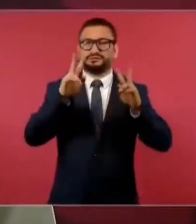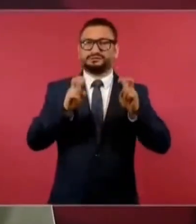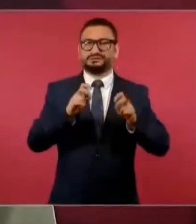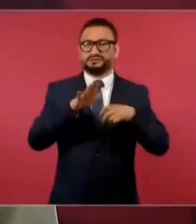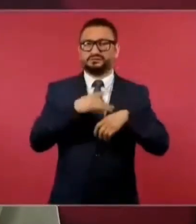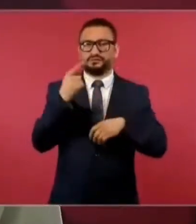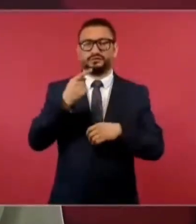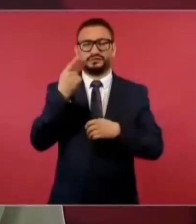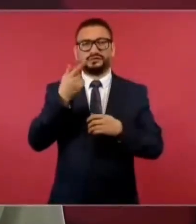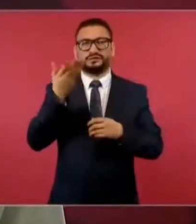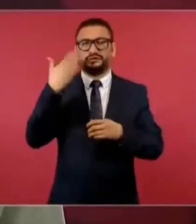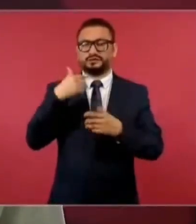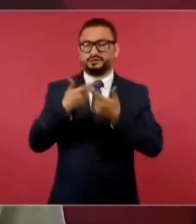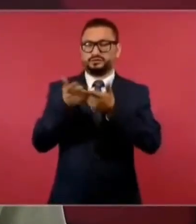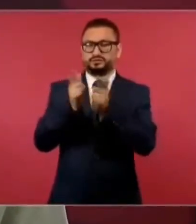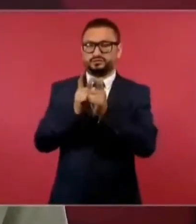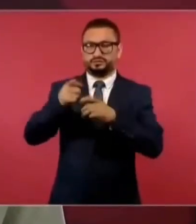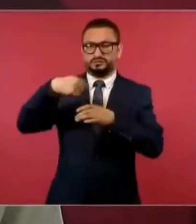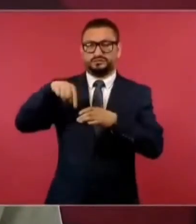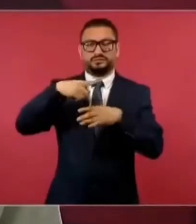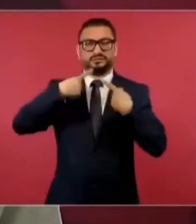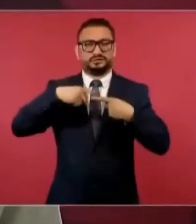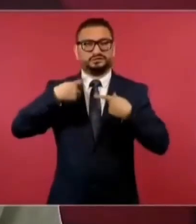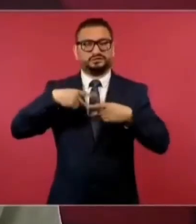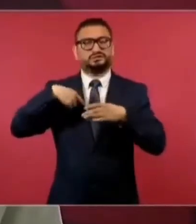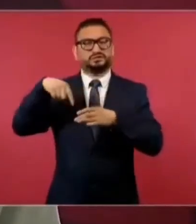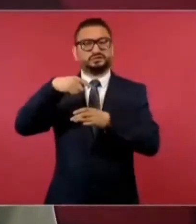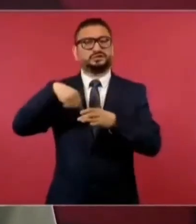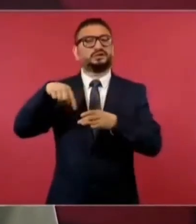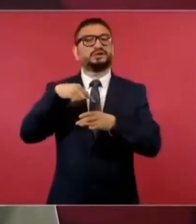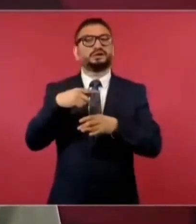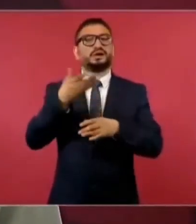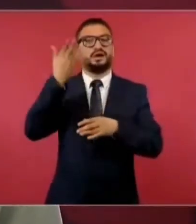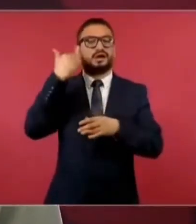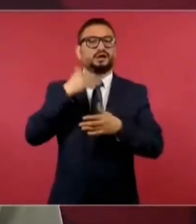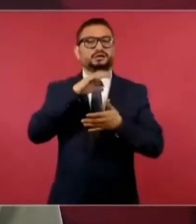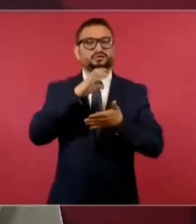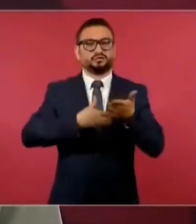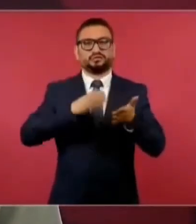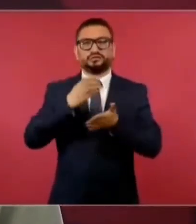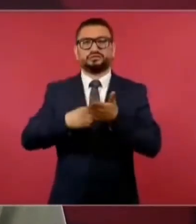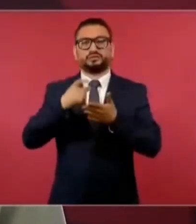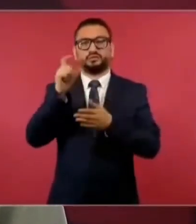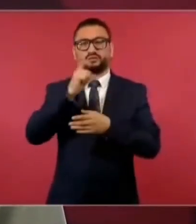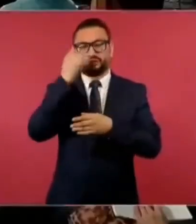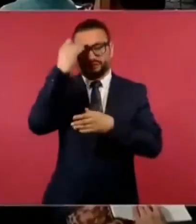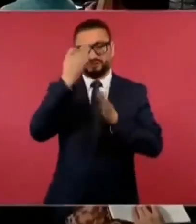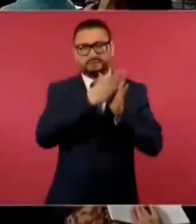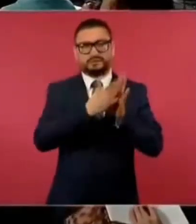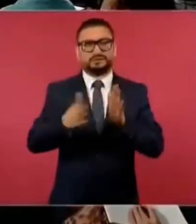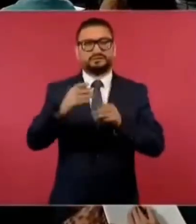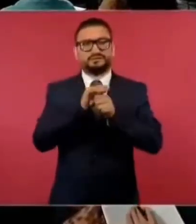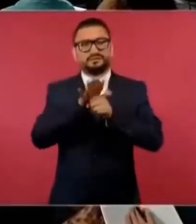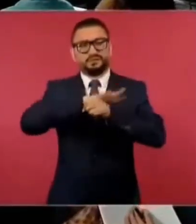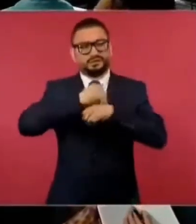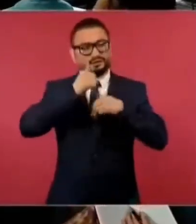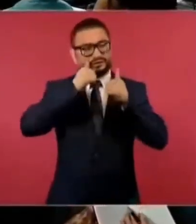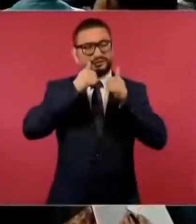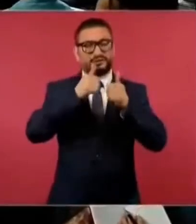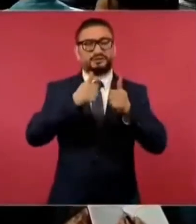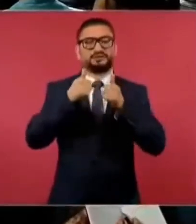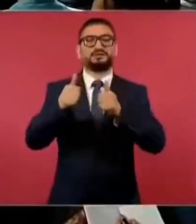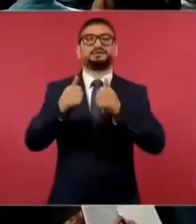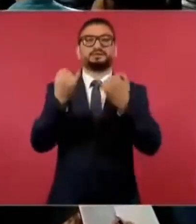porque había un grupo de trabajadores que se habían contratado durante la pandemia para atender la pandemia, pero también para